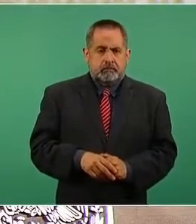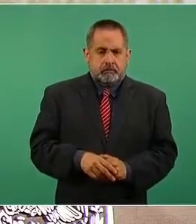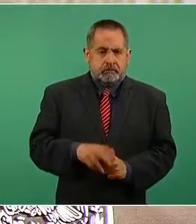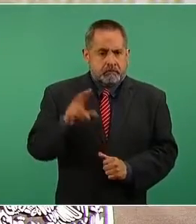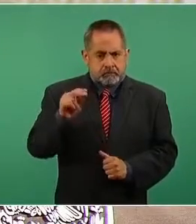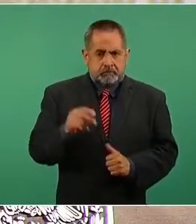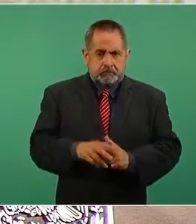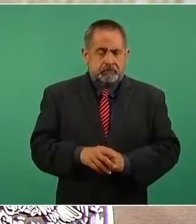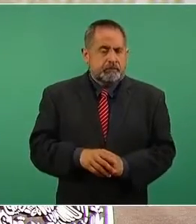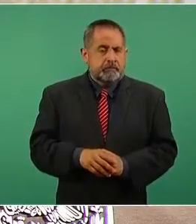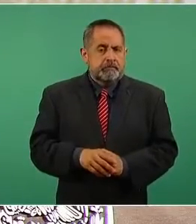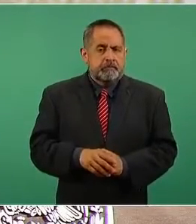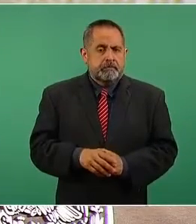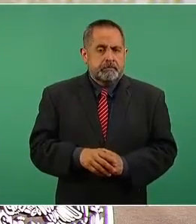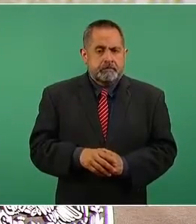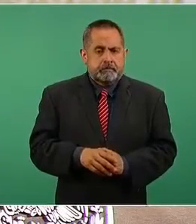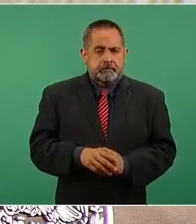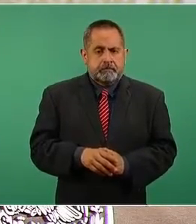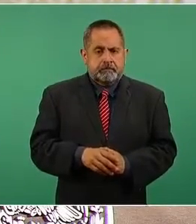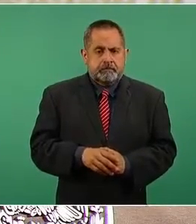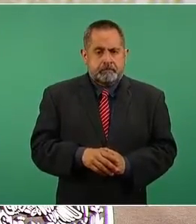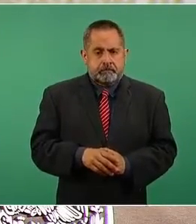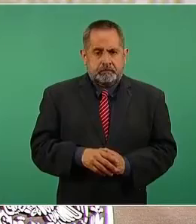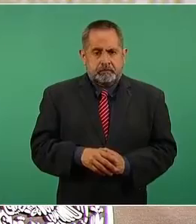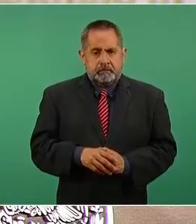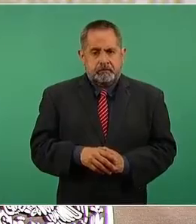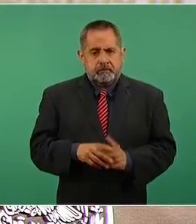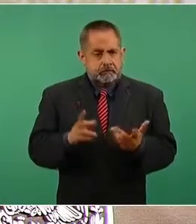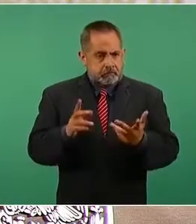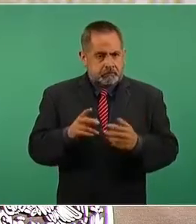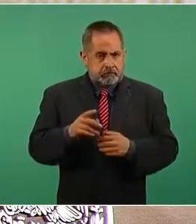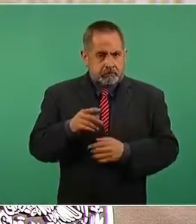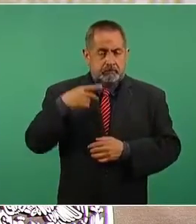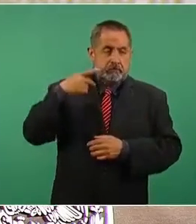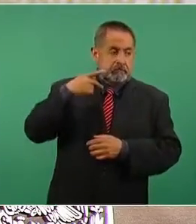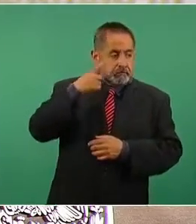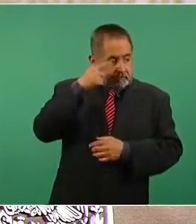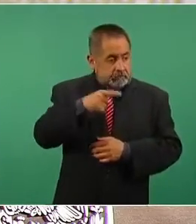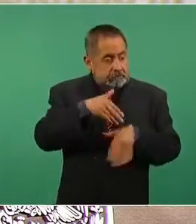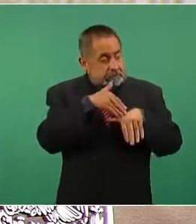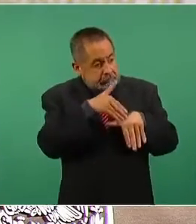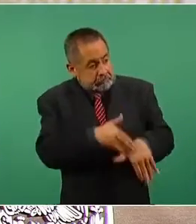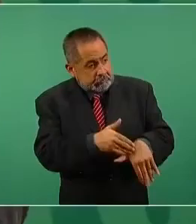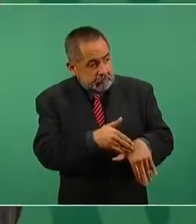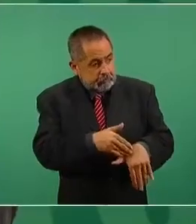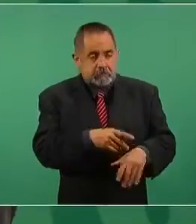para que hablen bien los del país, no.